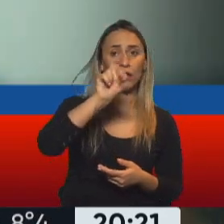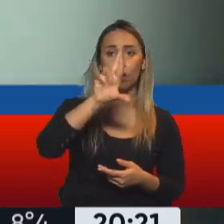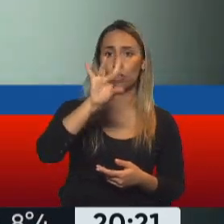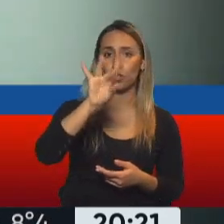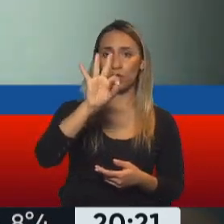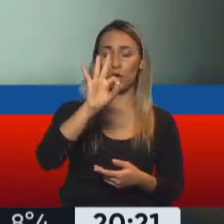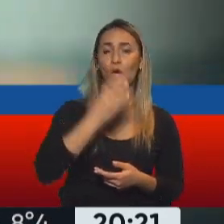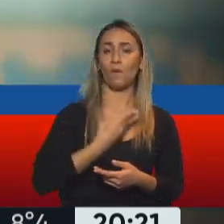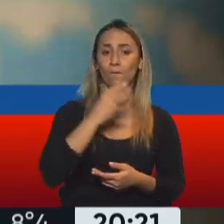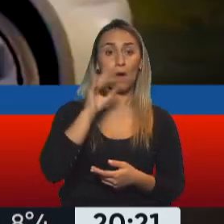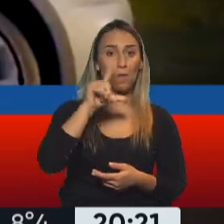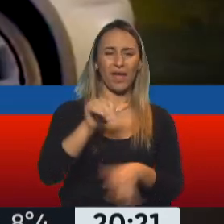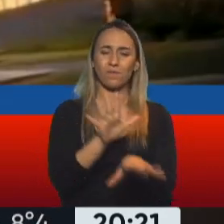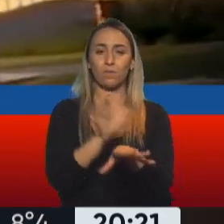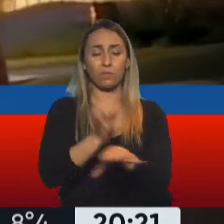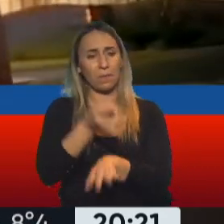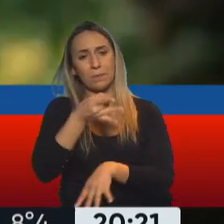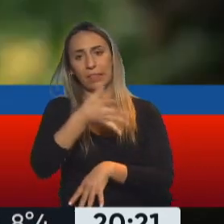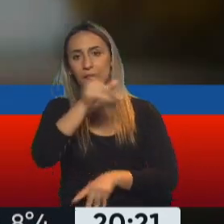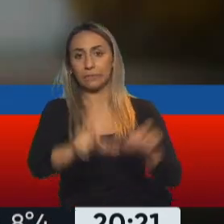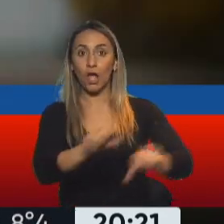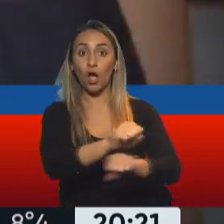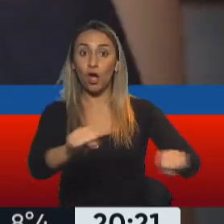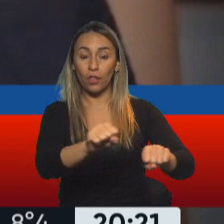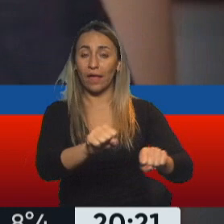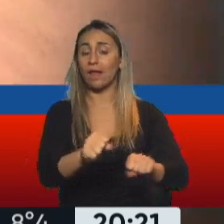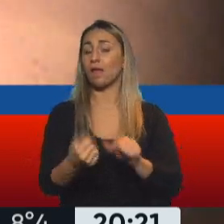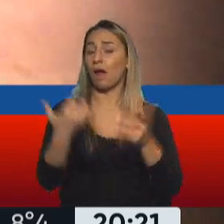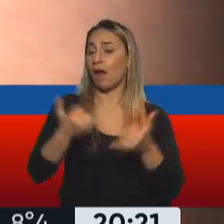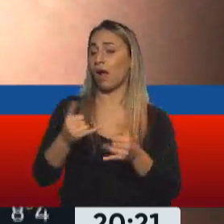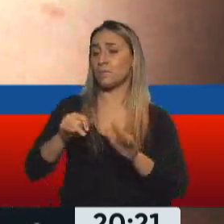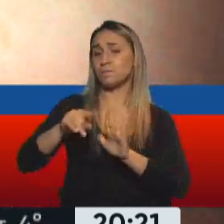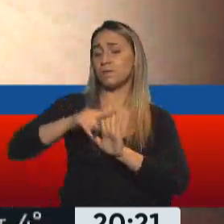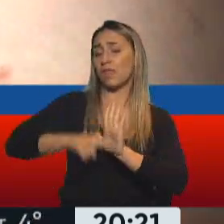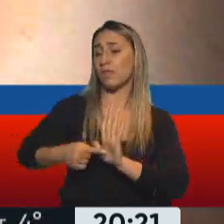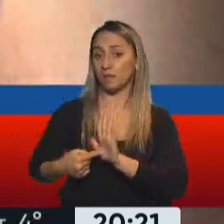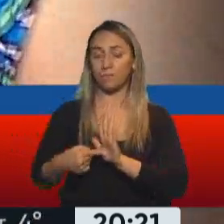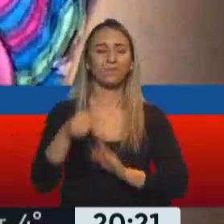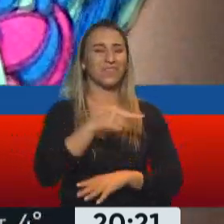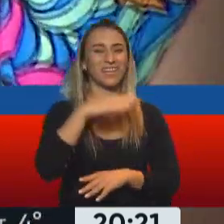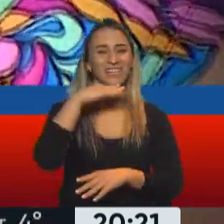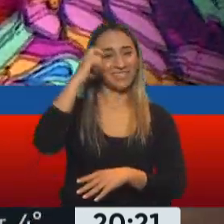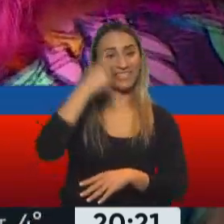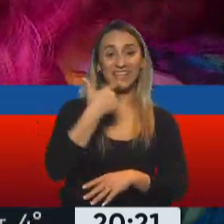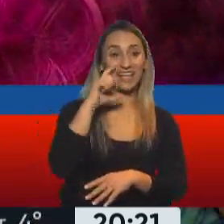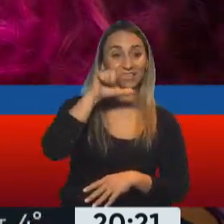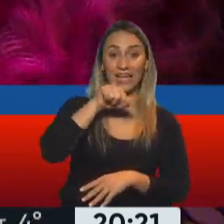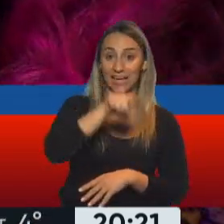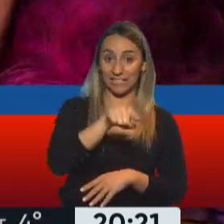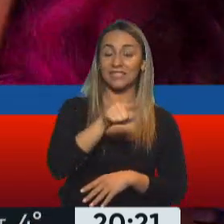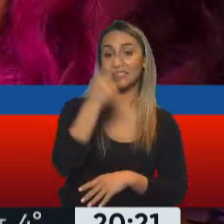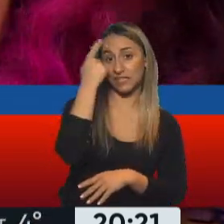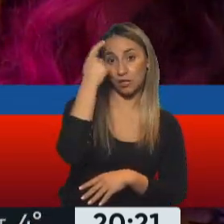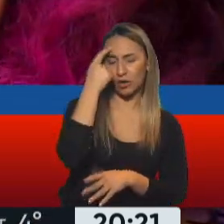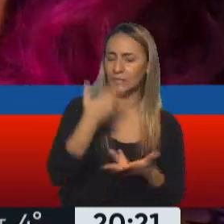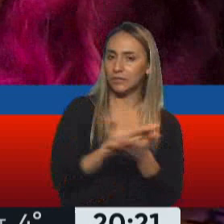en los patrones estéticos socialmente establecidos. Jessica Celasco es psicóloga. Sufre esta discriminación